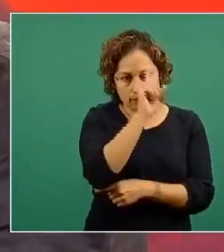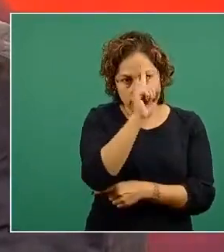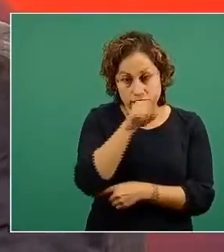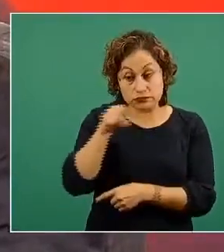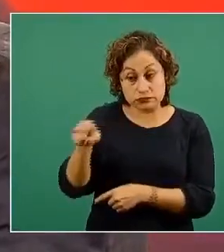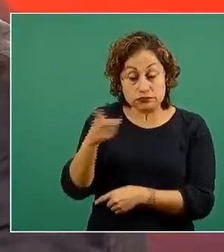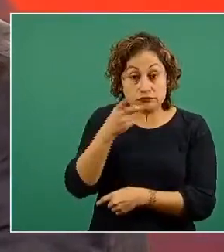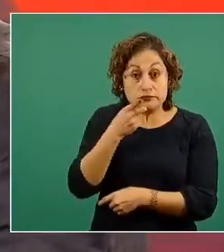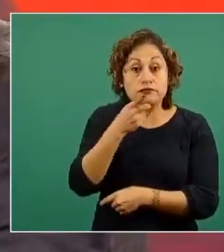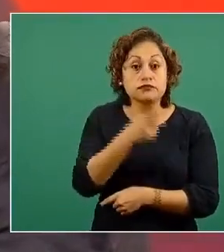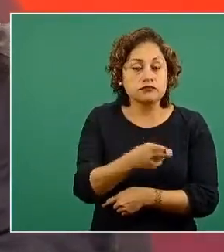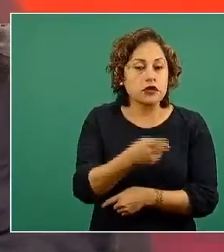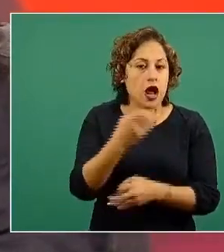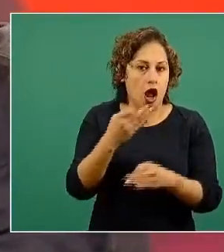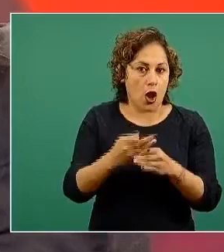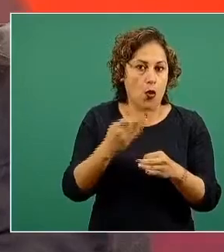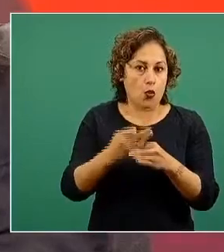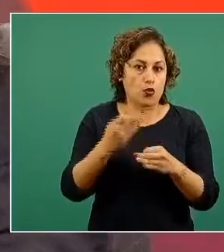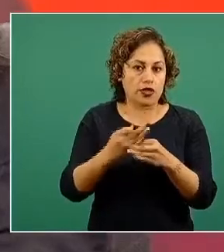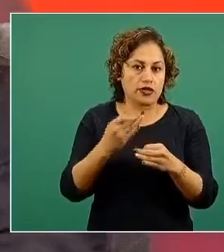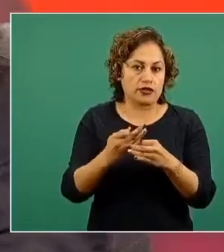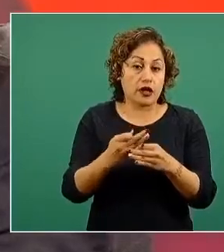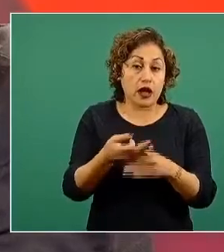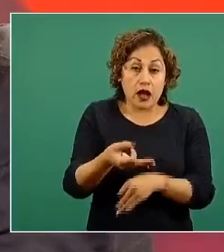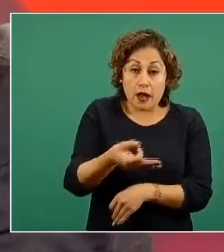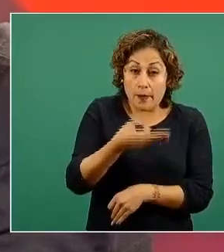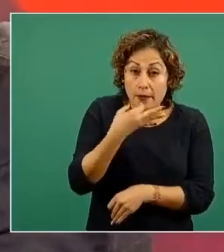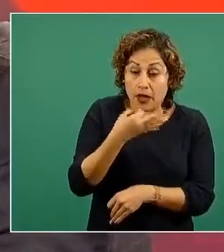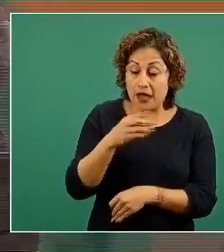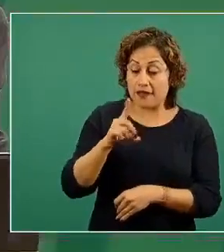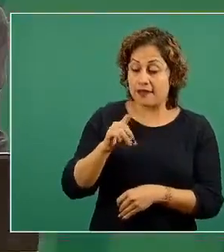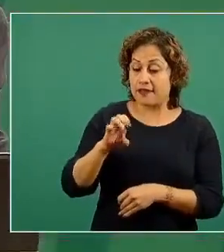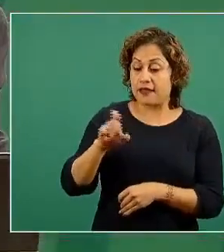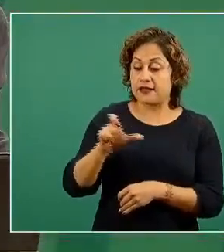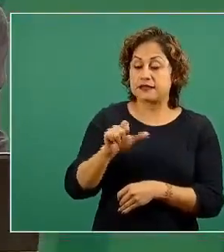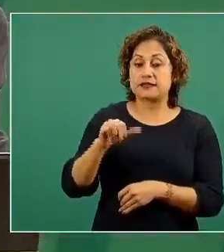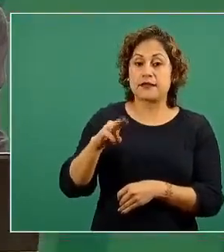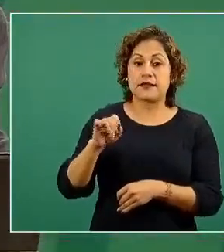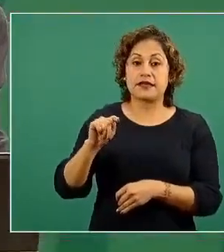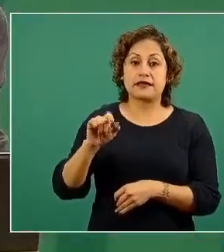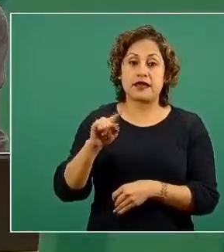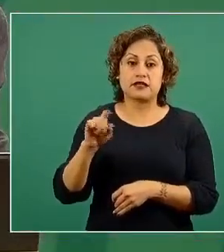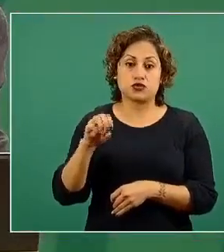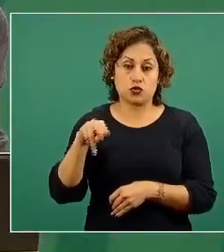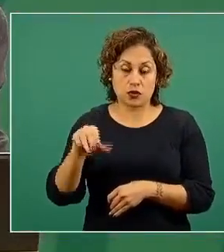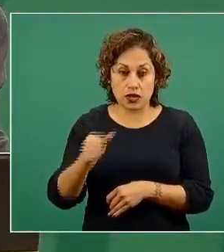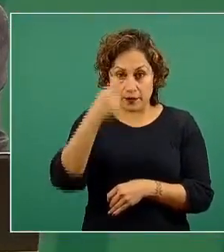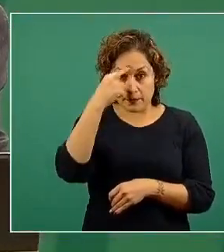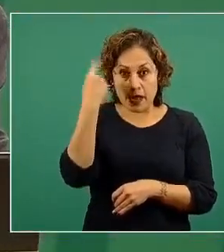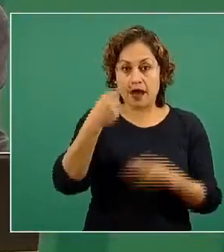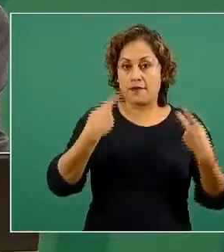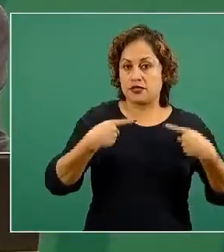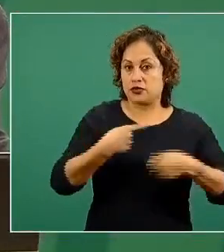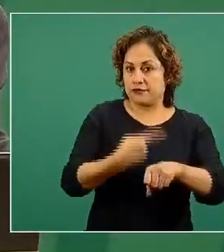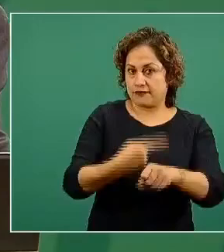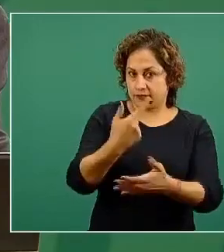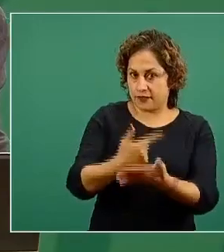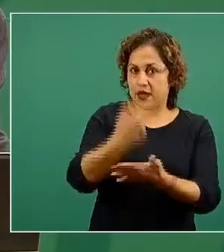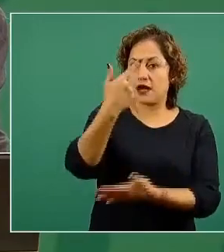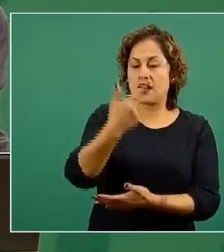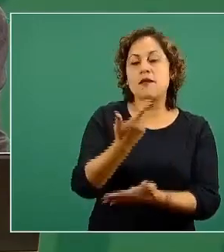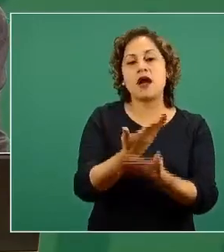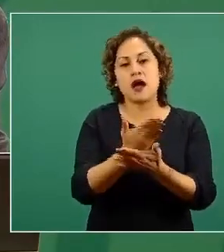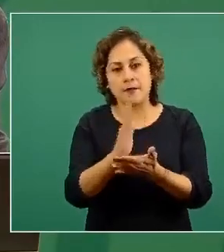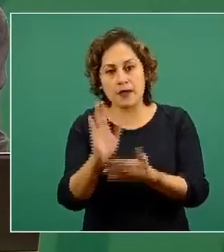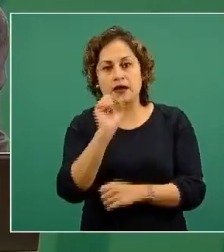sido casi prácticamente limitada, el uso de dexametasona para el paciente crítico, además de la oxigenación